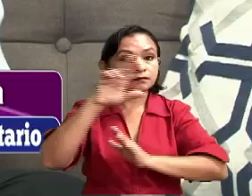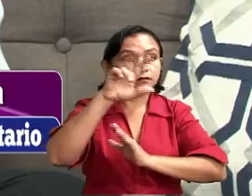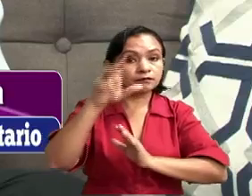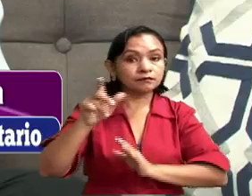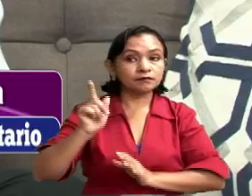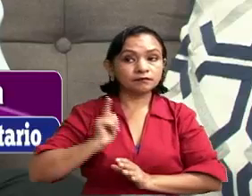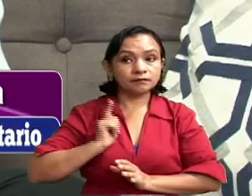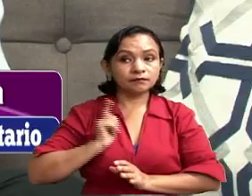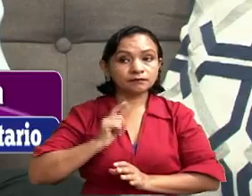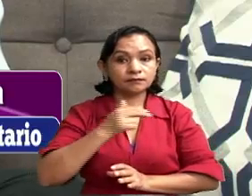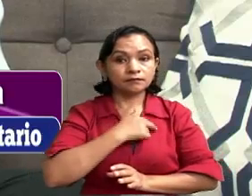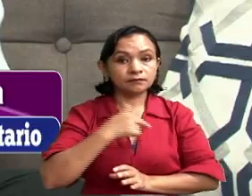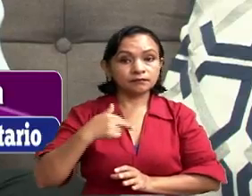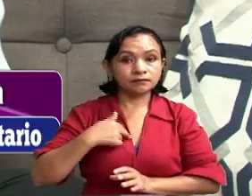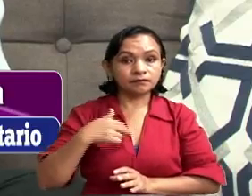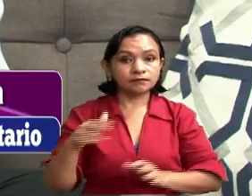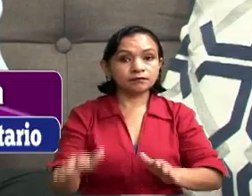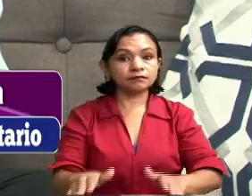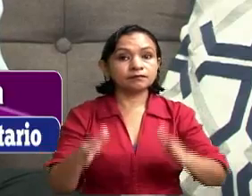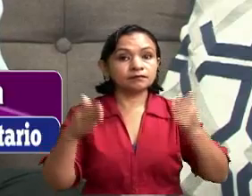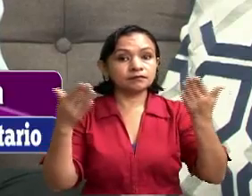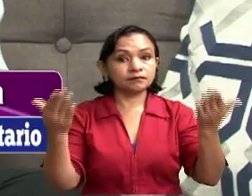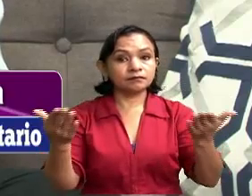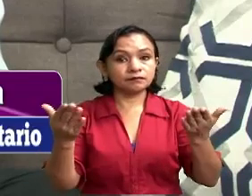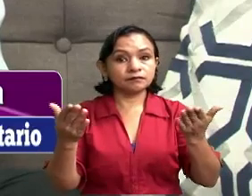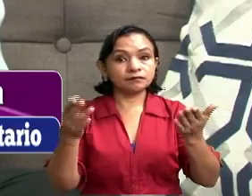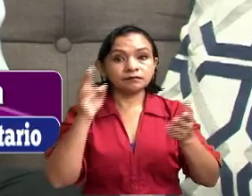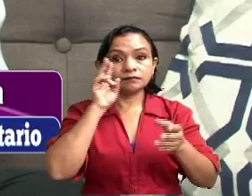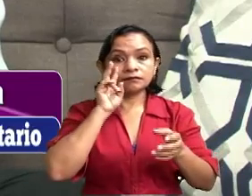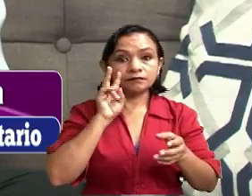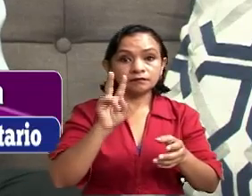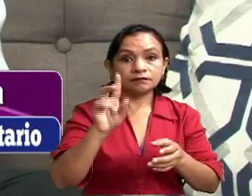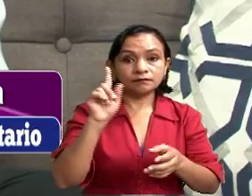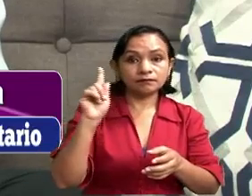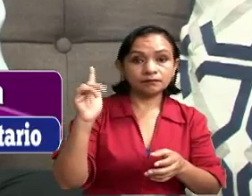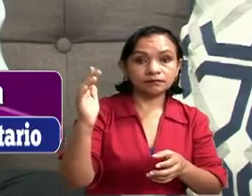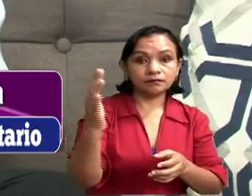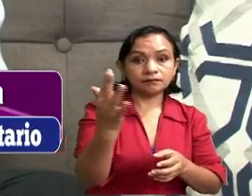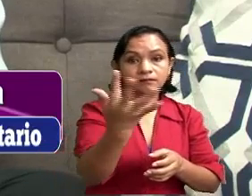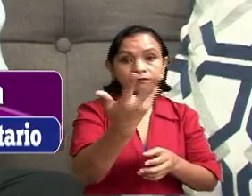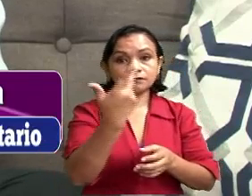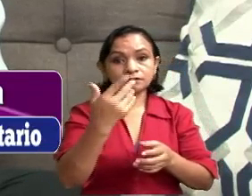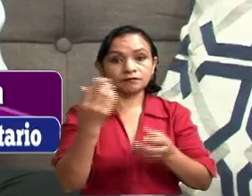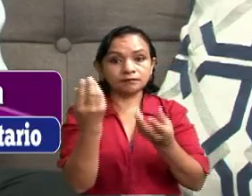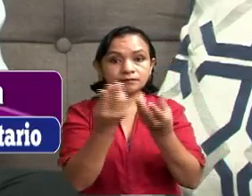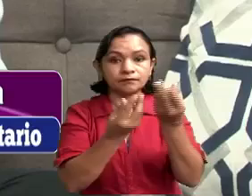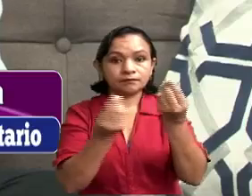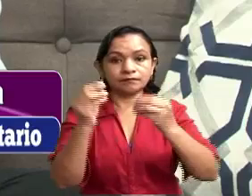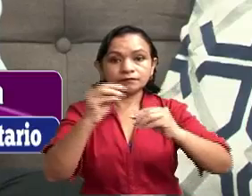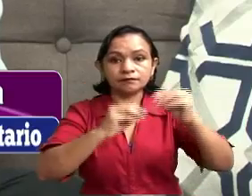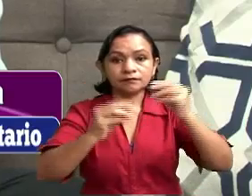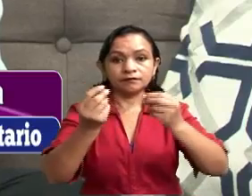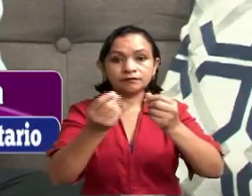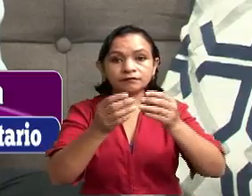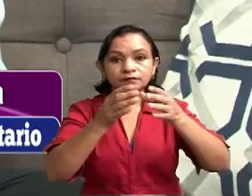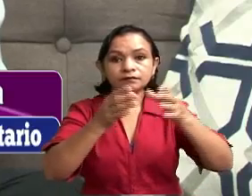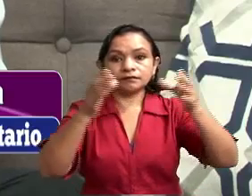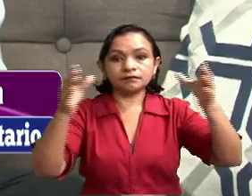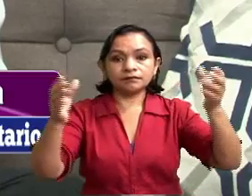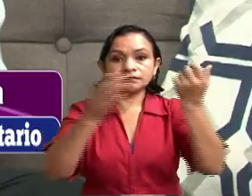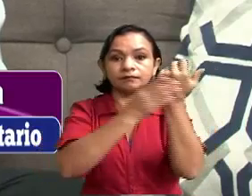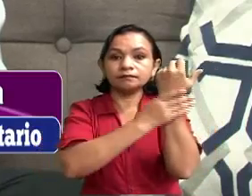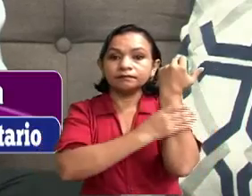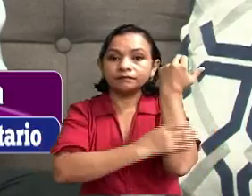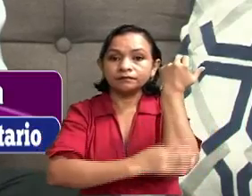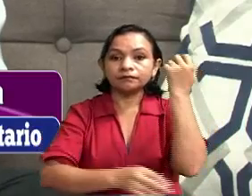invirtiéndose para impactar todo esto también en el crecimiento económico y en la reducción de la pobreza,